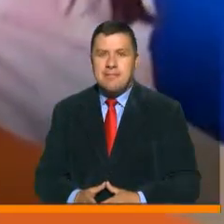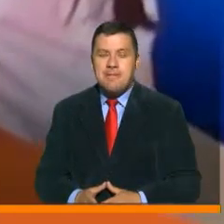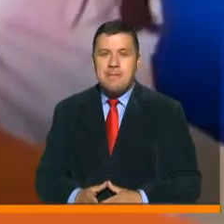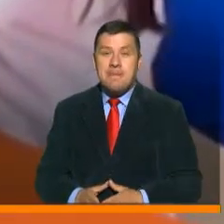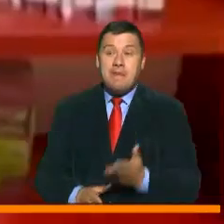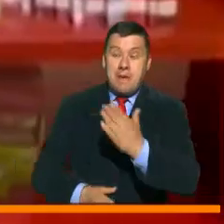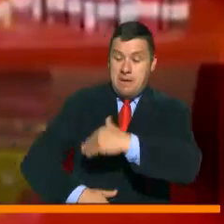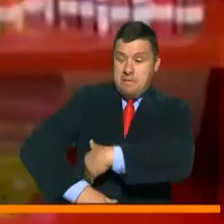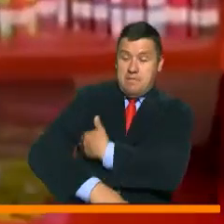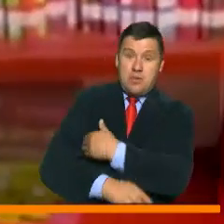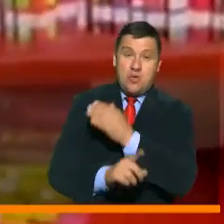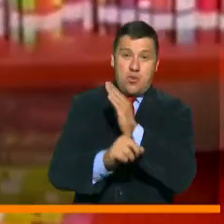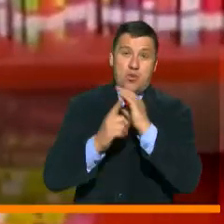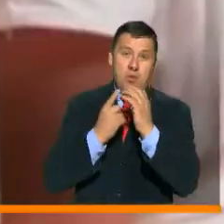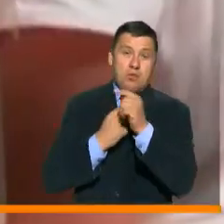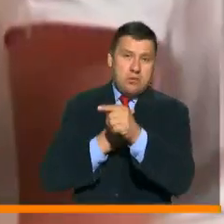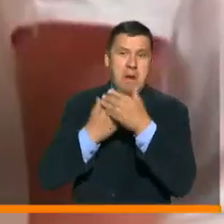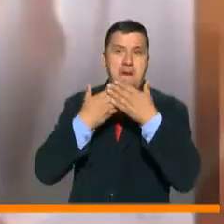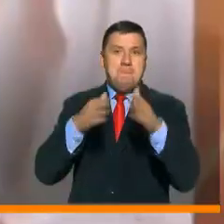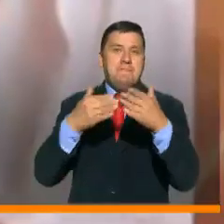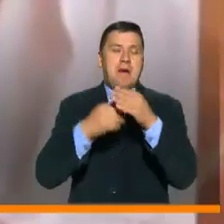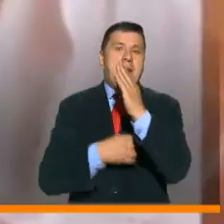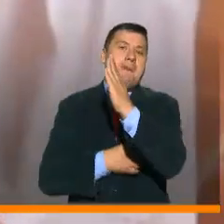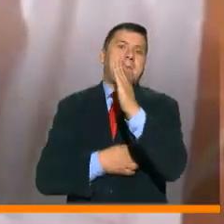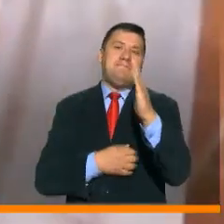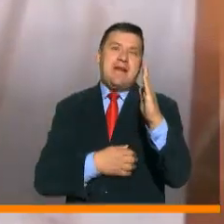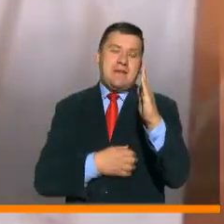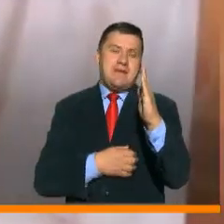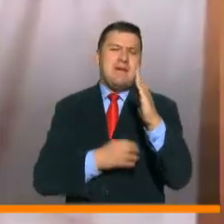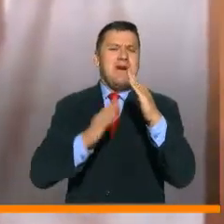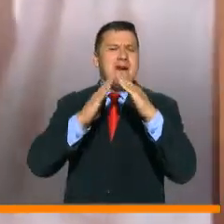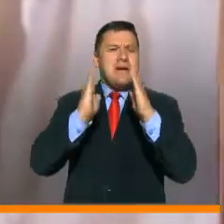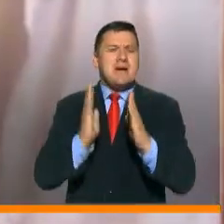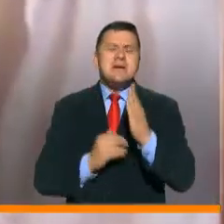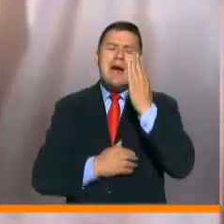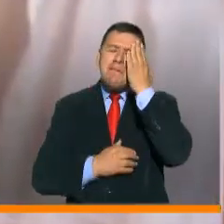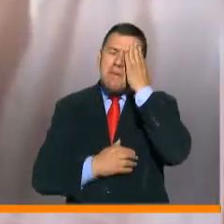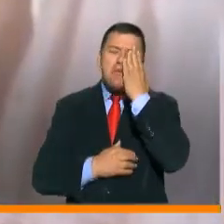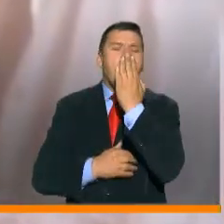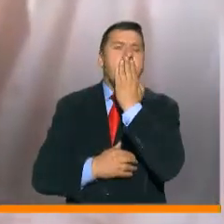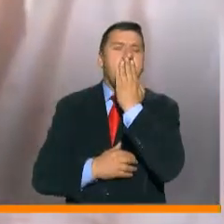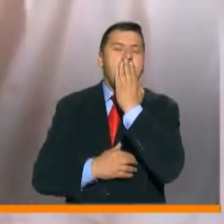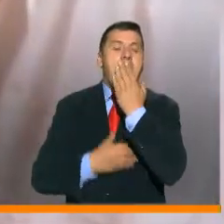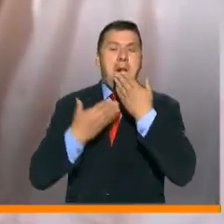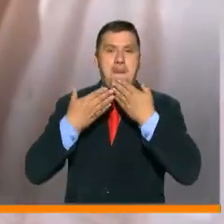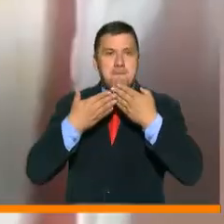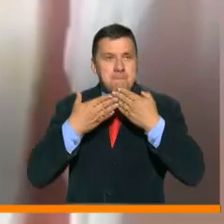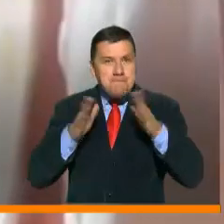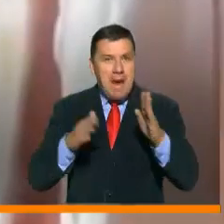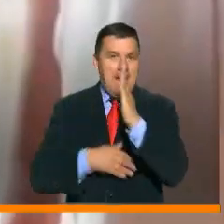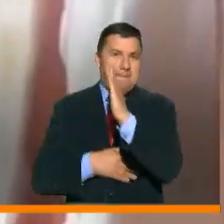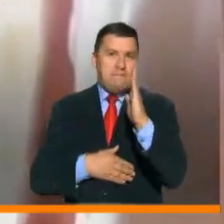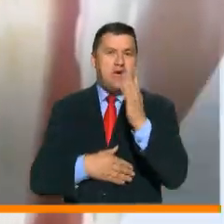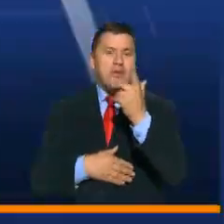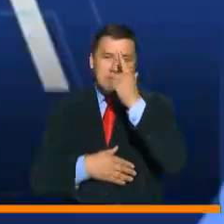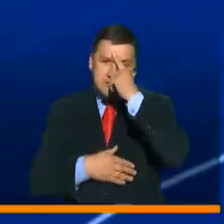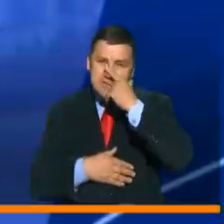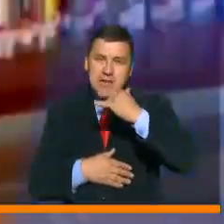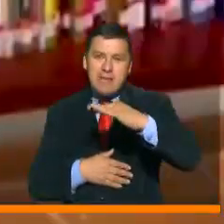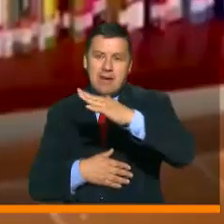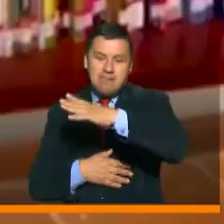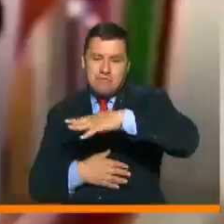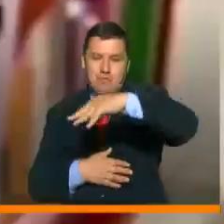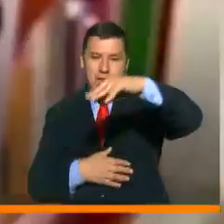el ministerio de cultura- inauguró la biblioteca y casa de la memoria indígena de la sierra nevada de santa marta